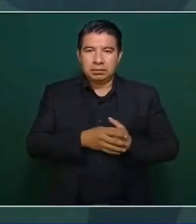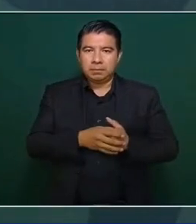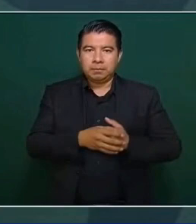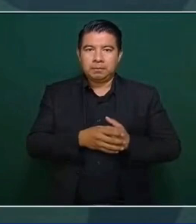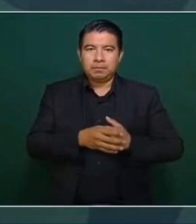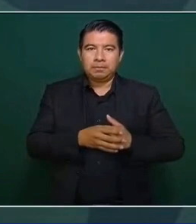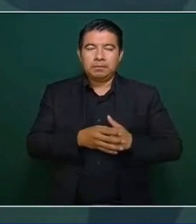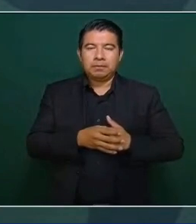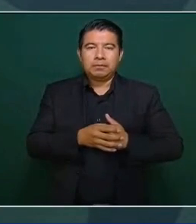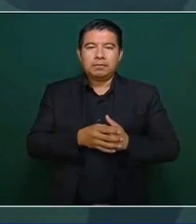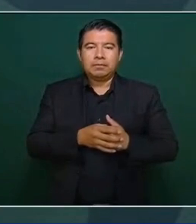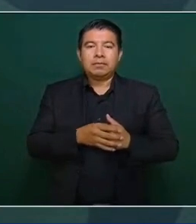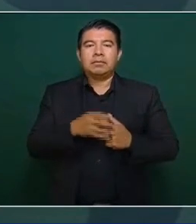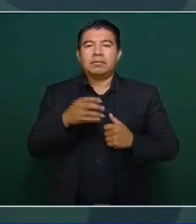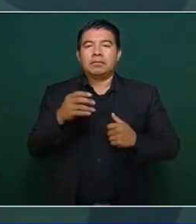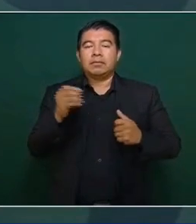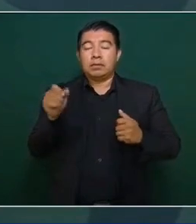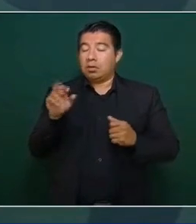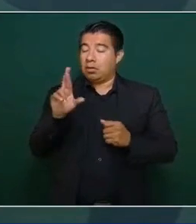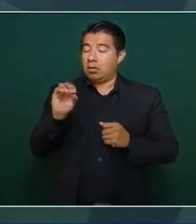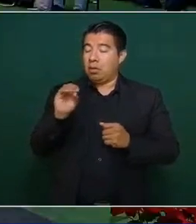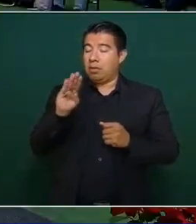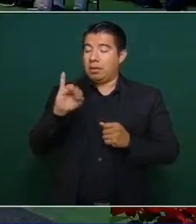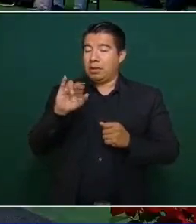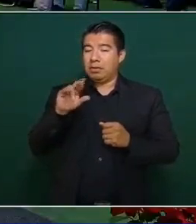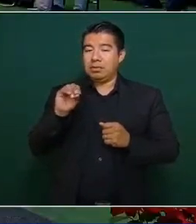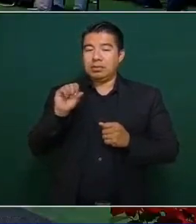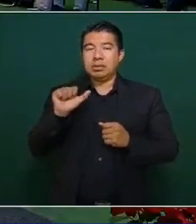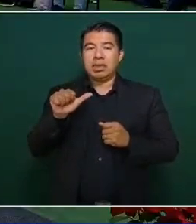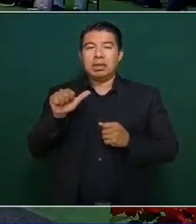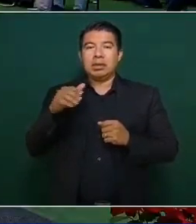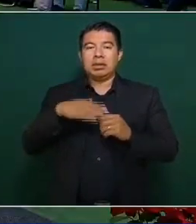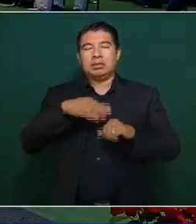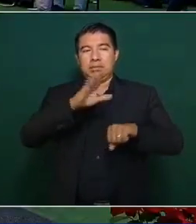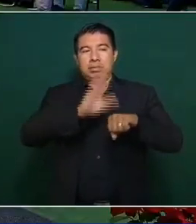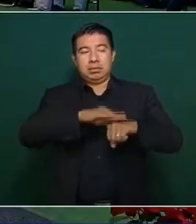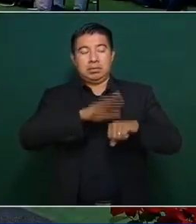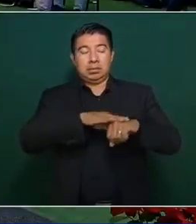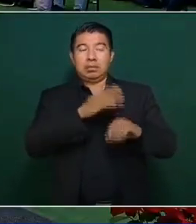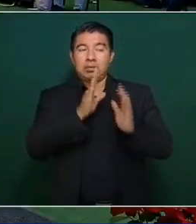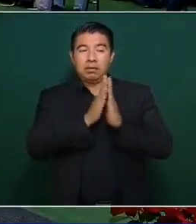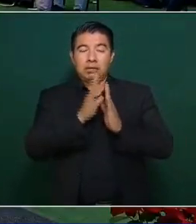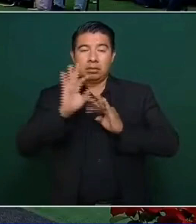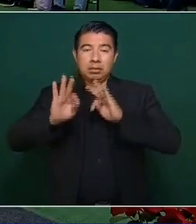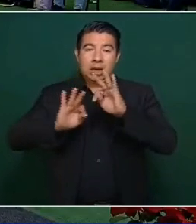Y él pidió un trato especial para Tabasco,